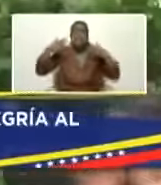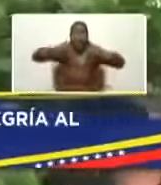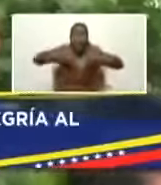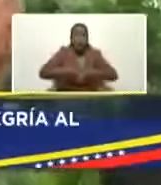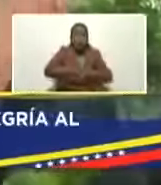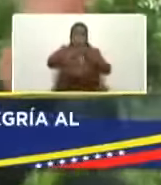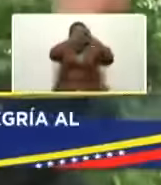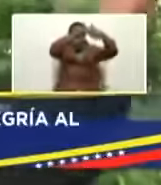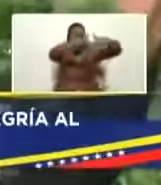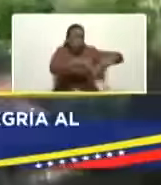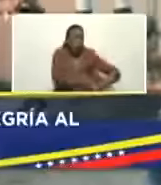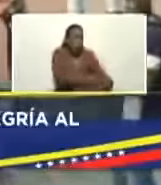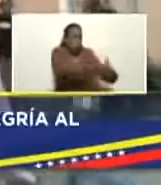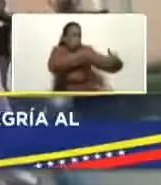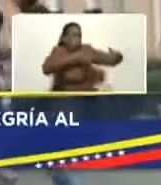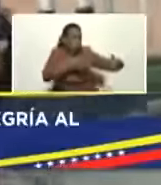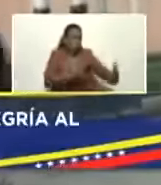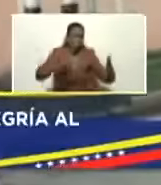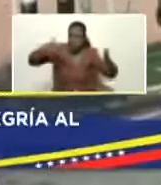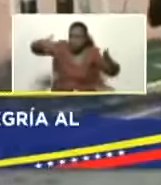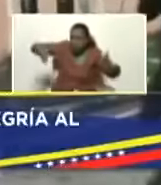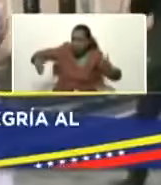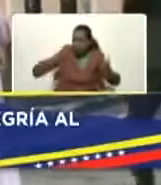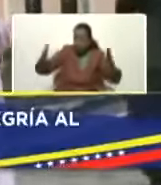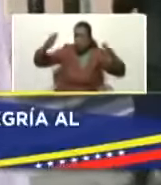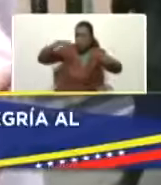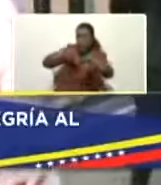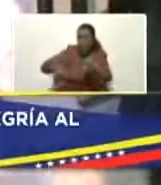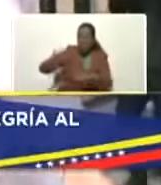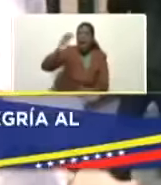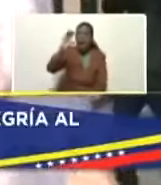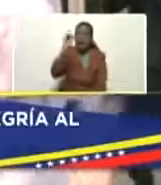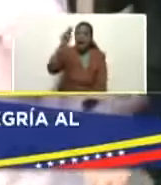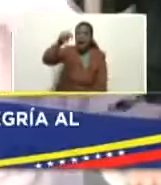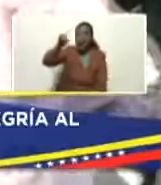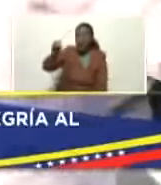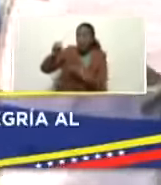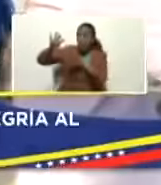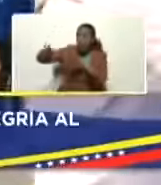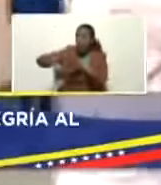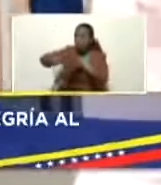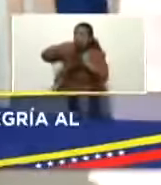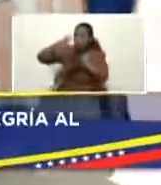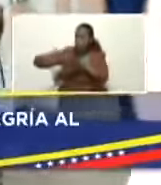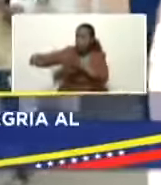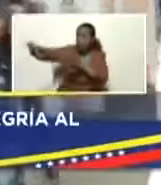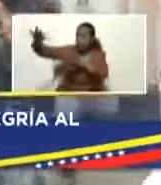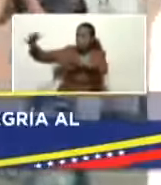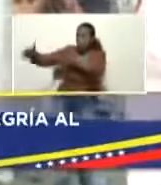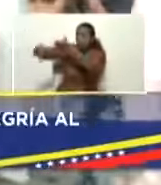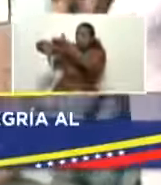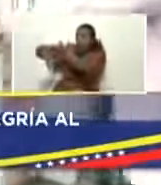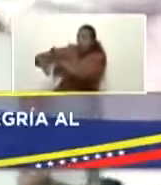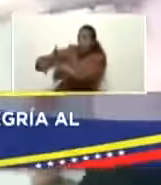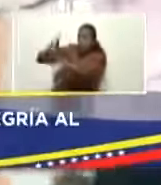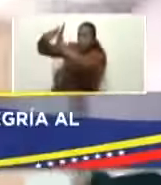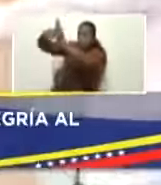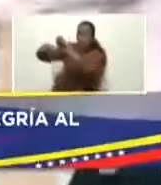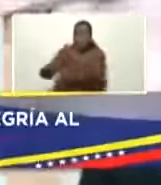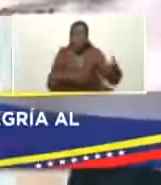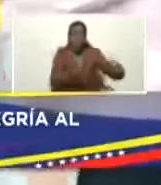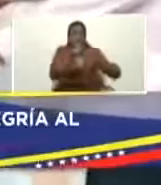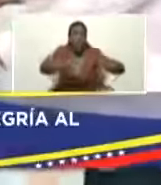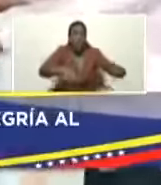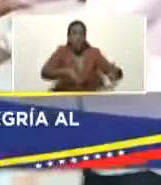de curiara por todo el caño. Y aquí llegamos, pues. Estoy aquí al frente de la nueva